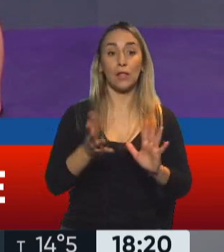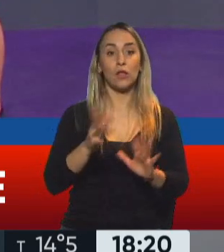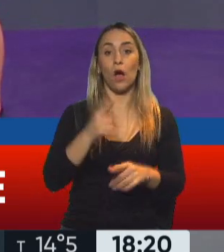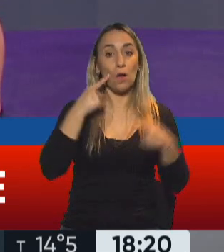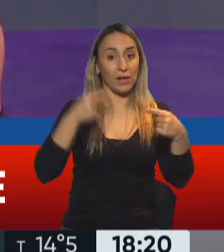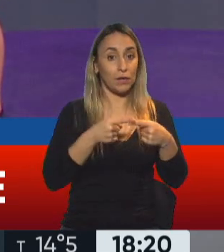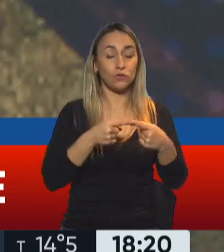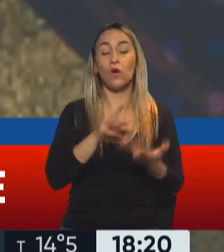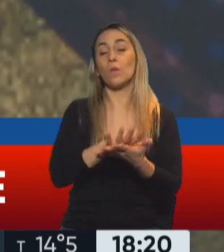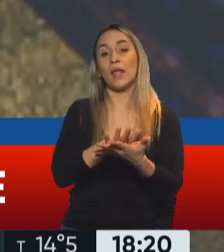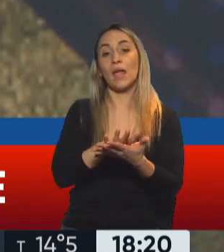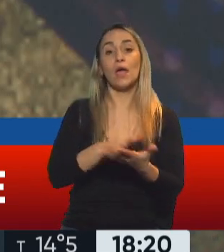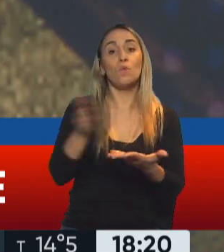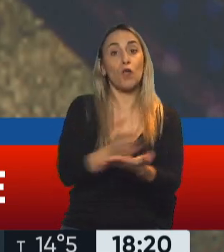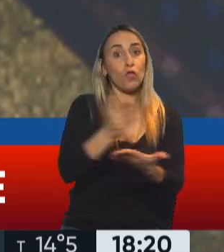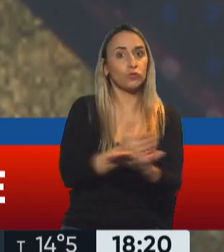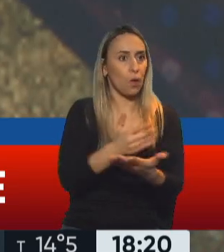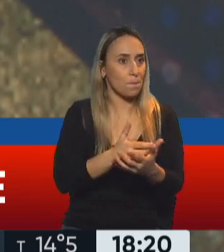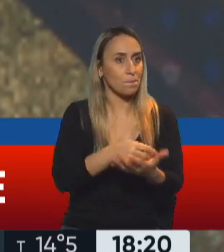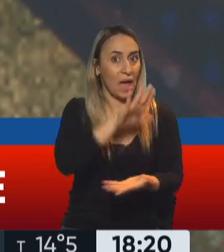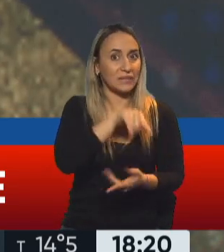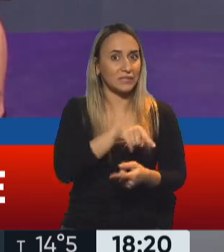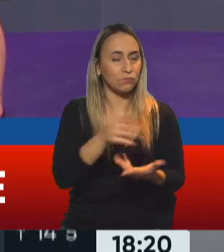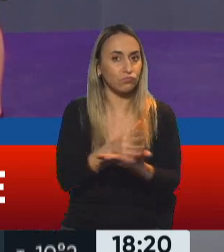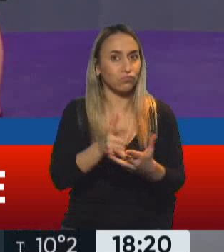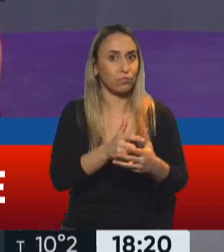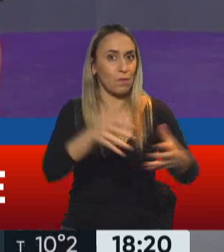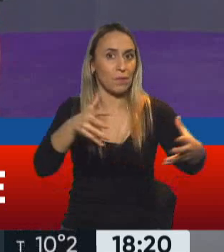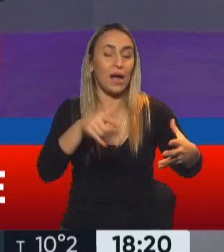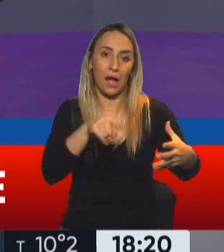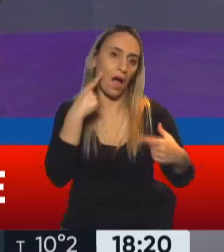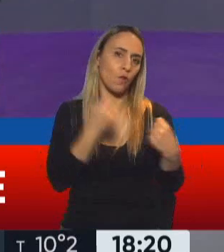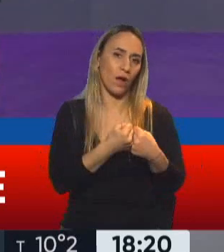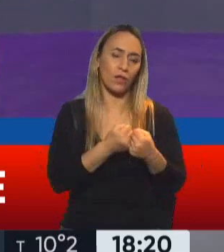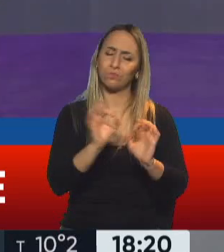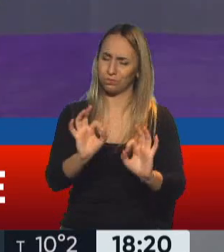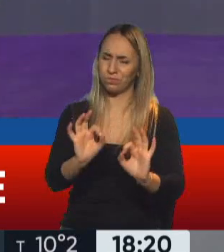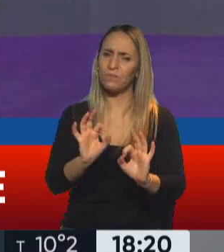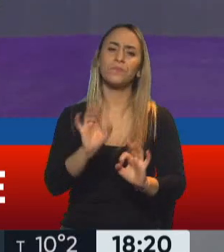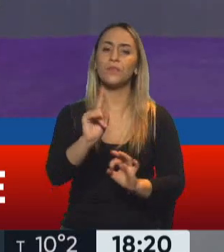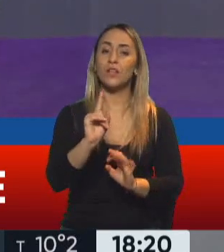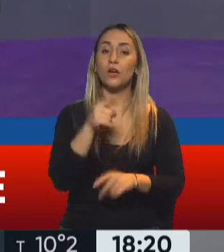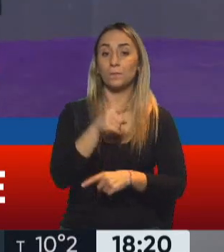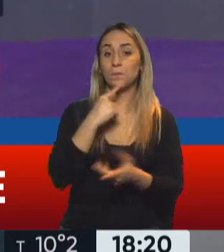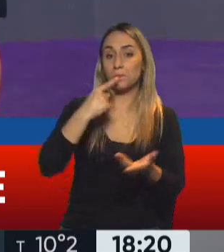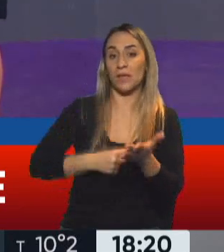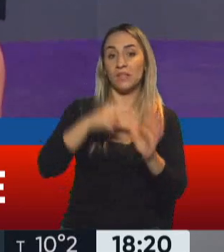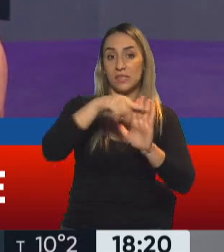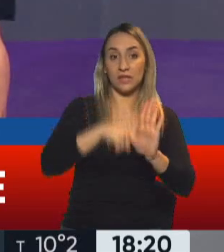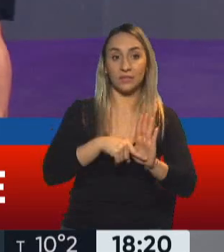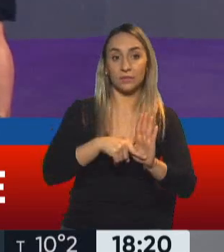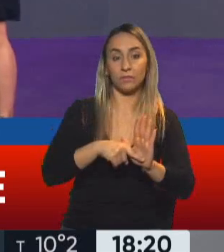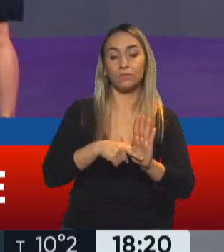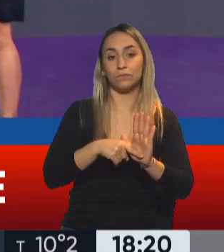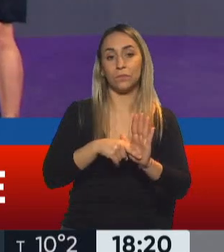hay consenso, digamos. Eso también sí, el gobierno eso lo vamos a explicar persigue. Ahora, pero es esta idea. Si logramos desacoplar los precios internacionales a partir de estas medidas, bueno,